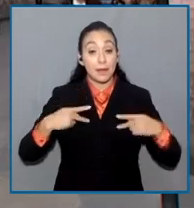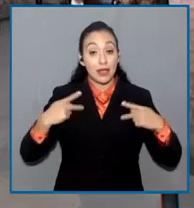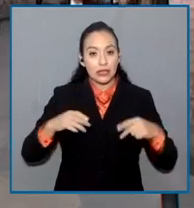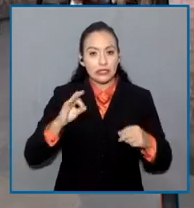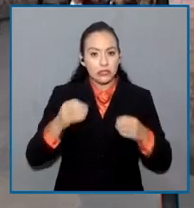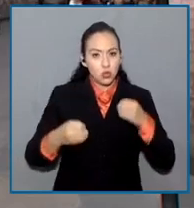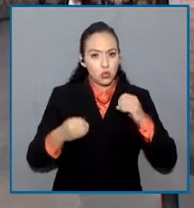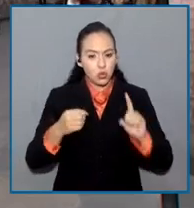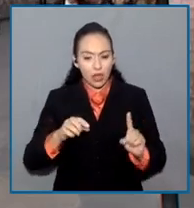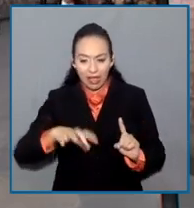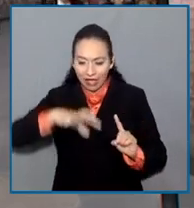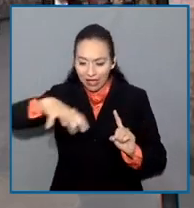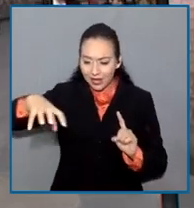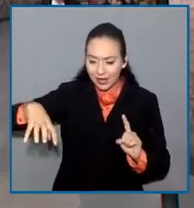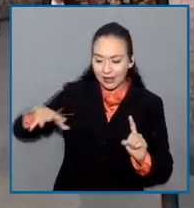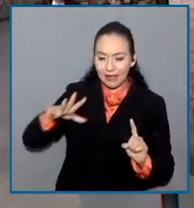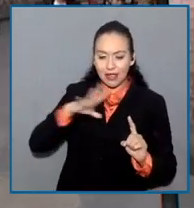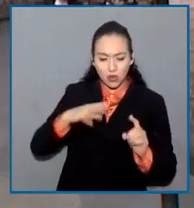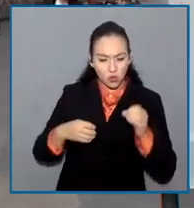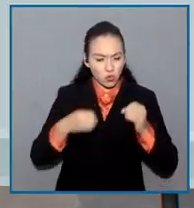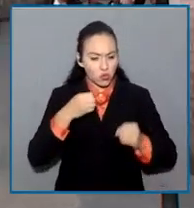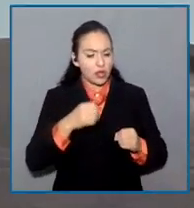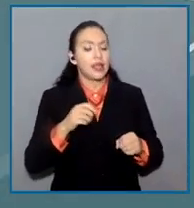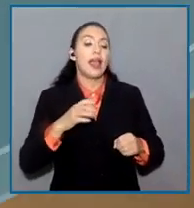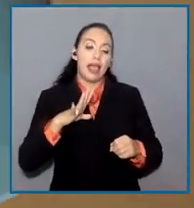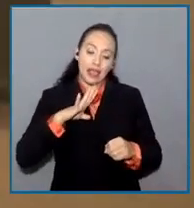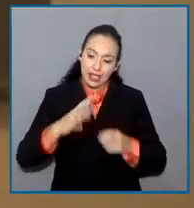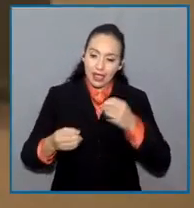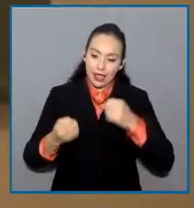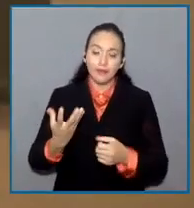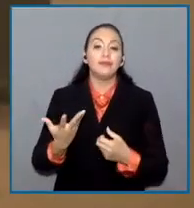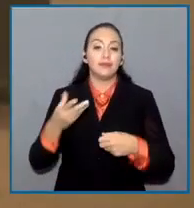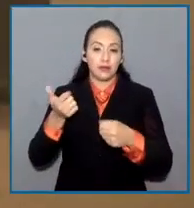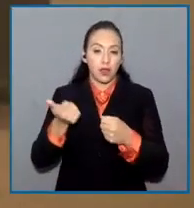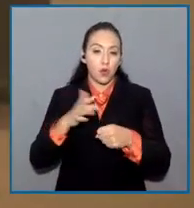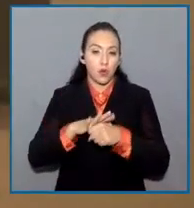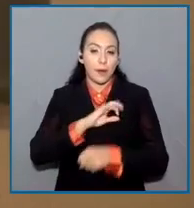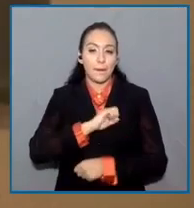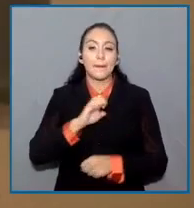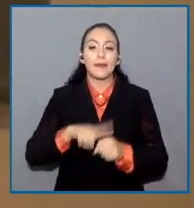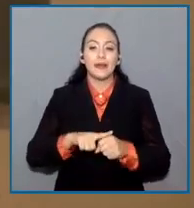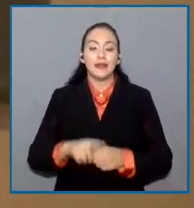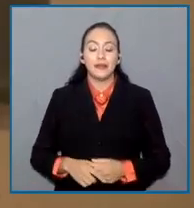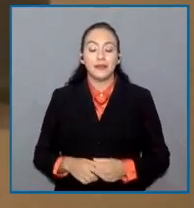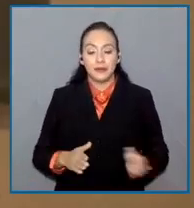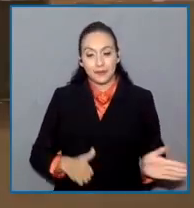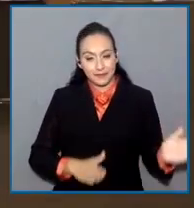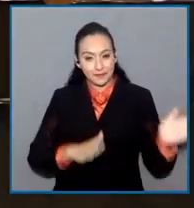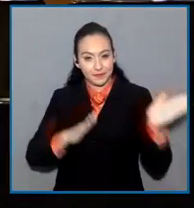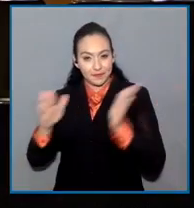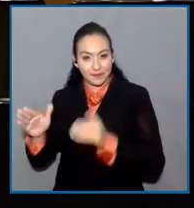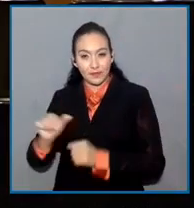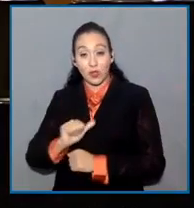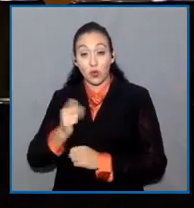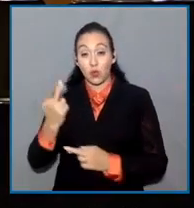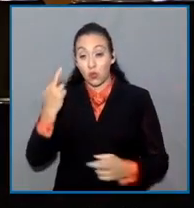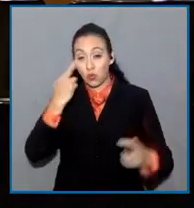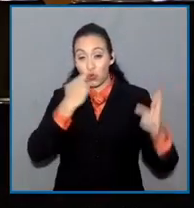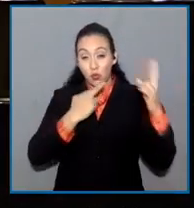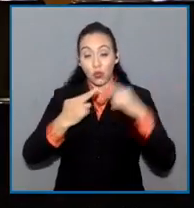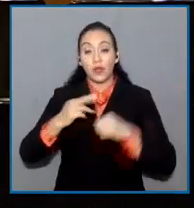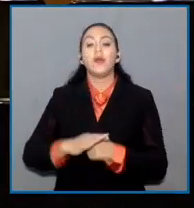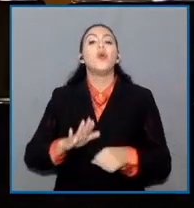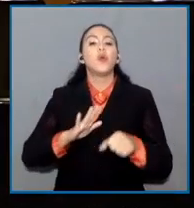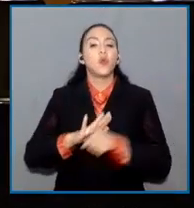establecidos y la prohibición de tribunales especiales. En su respectiva sesión, la segunda sala declaró que es válido que la Ley del